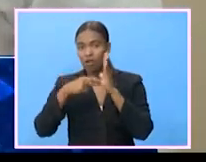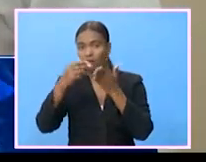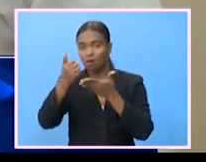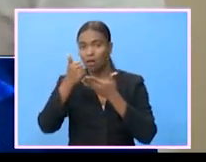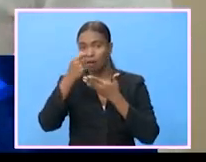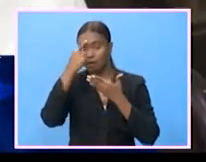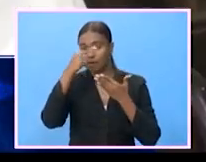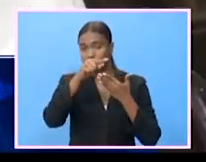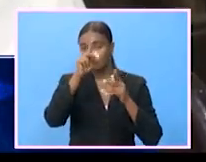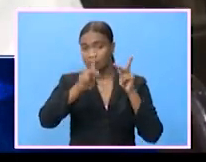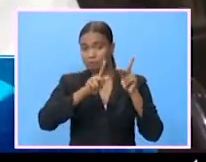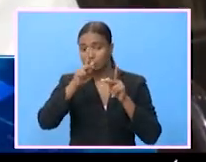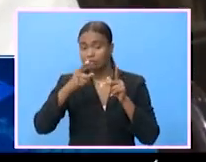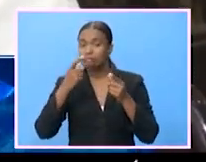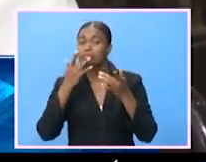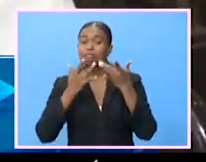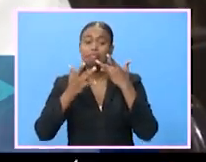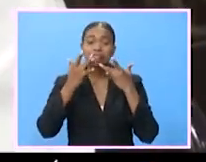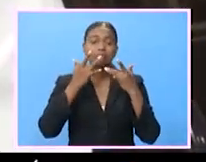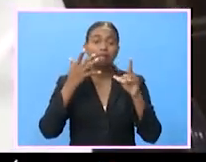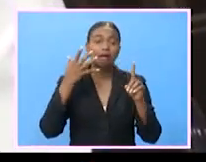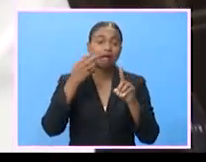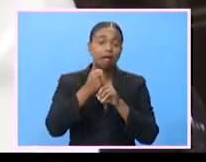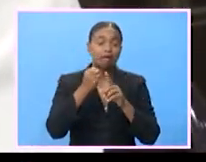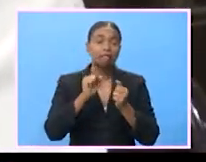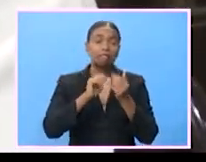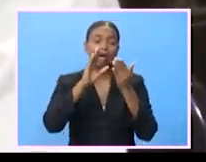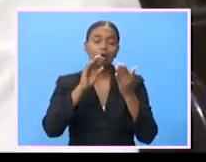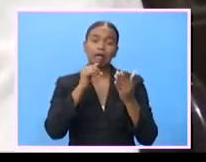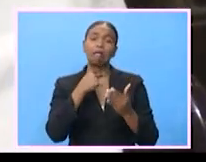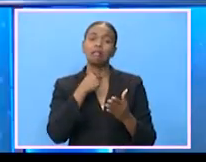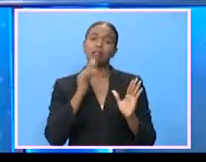los más necesitados no se vean afectados.